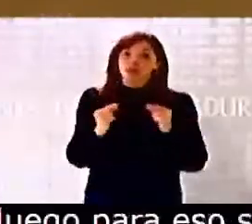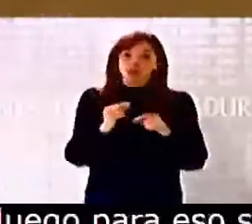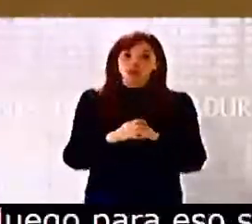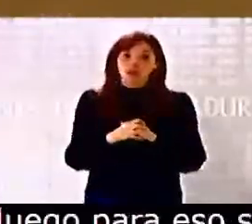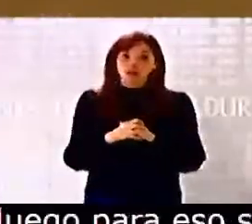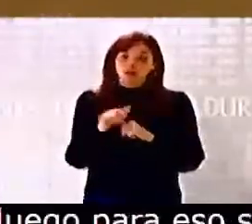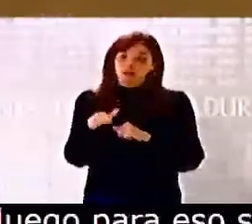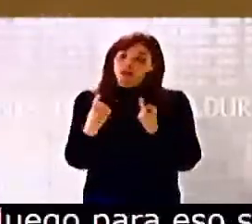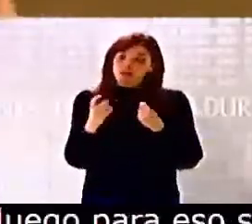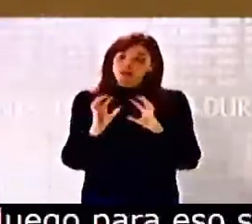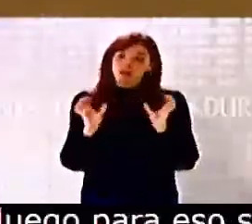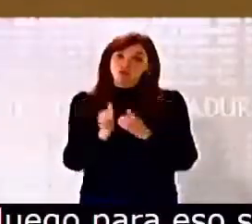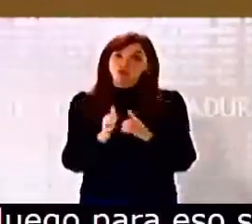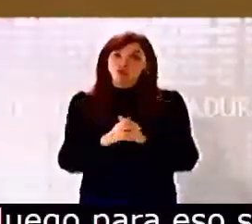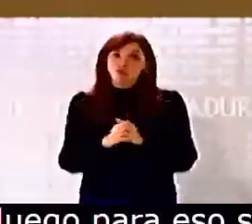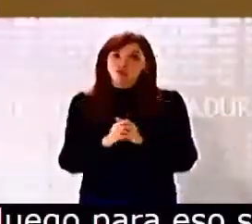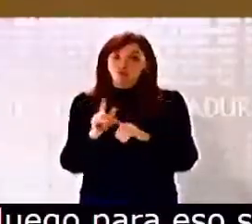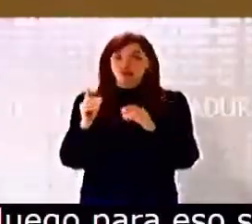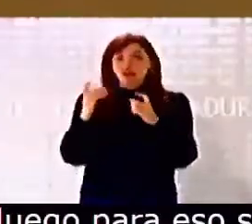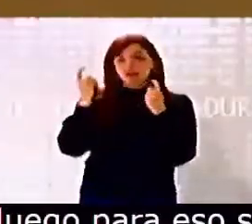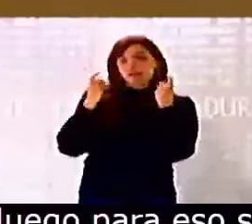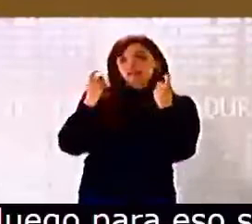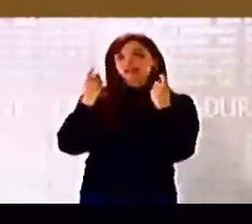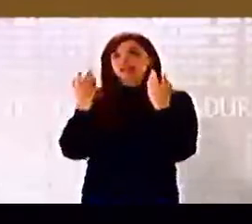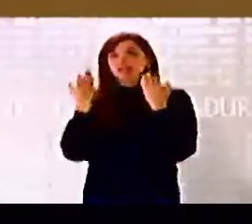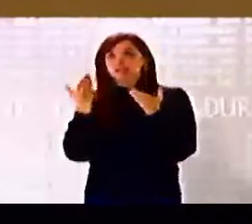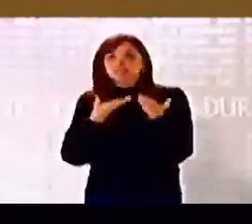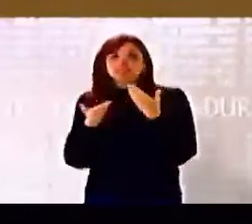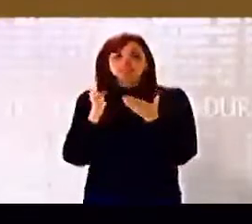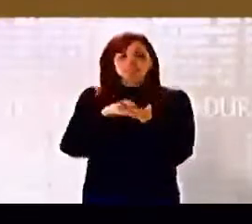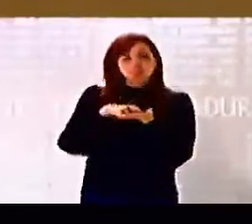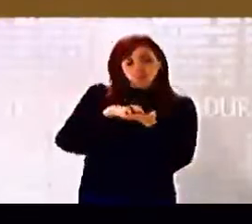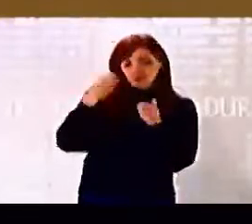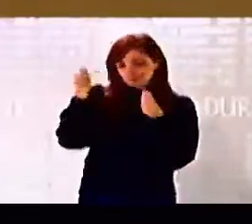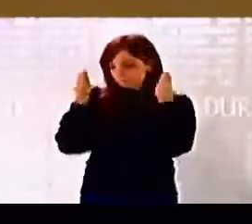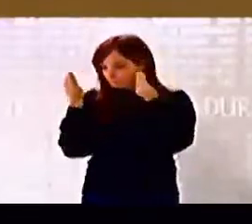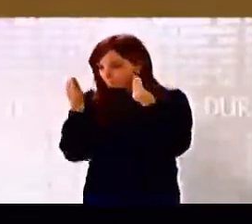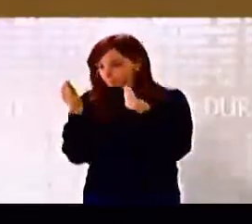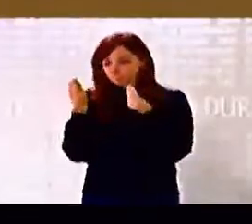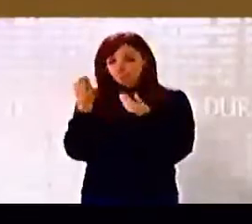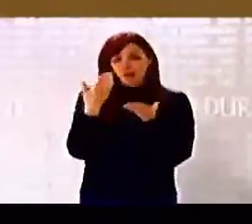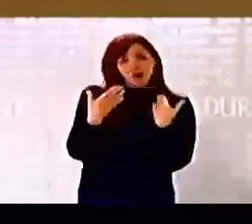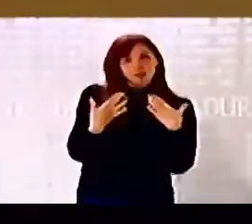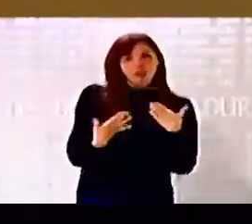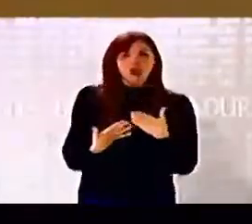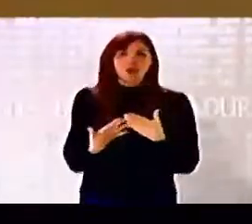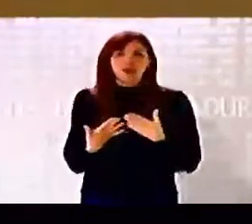reunión, para aunar criterios, para dudar, para pensar qué es lo mejor para los ciudadanos,